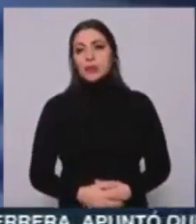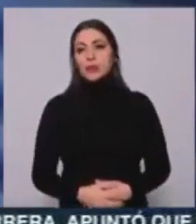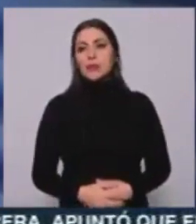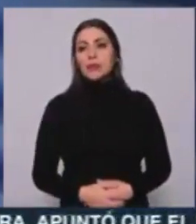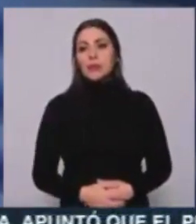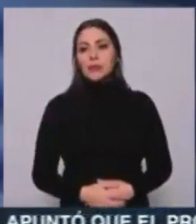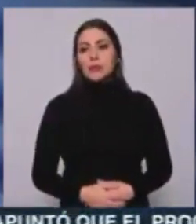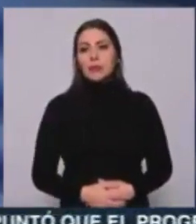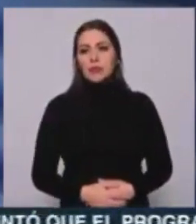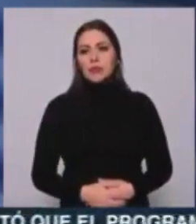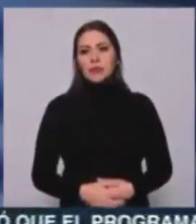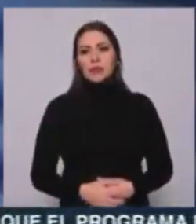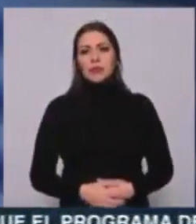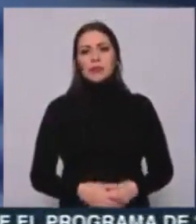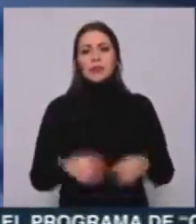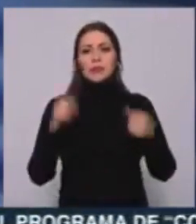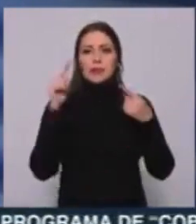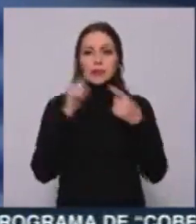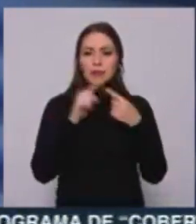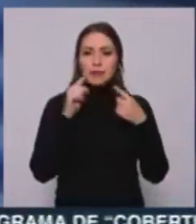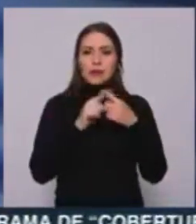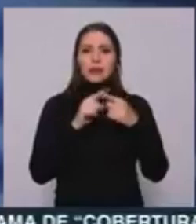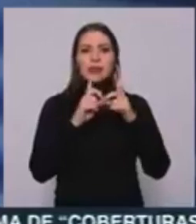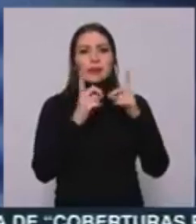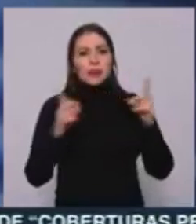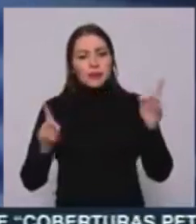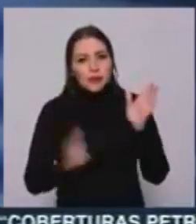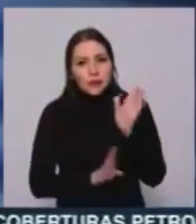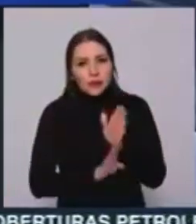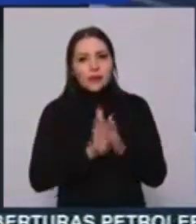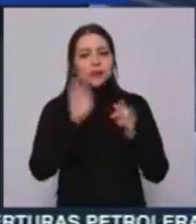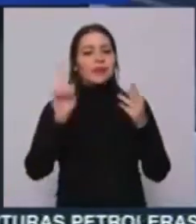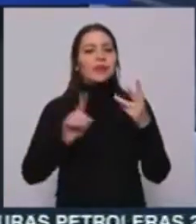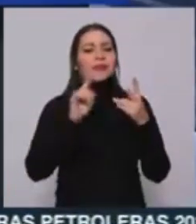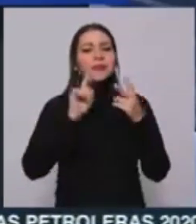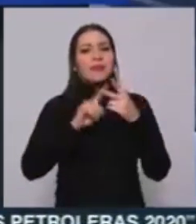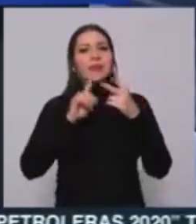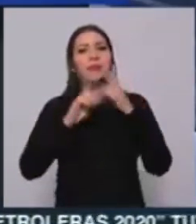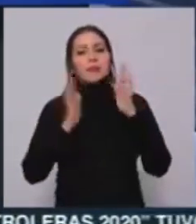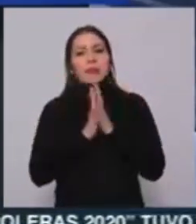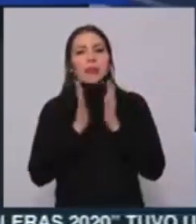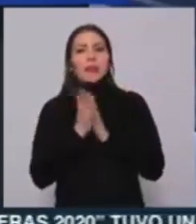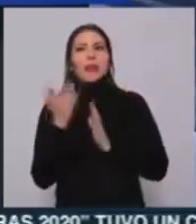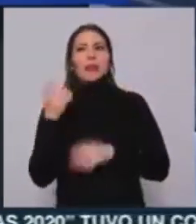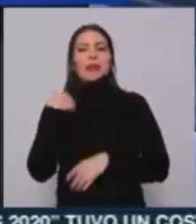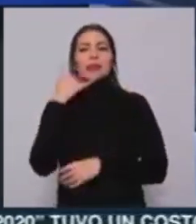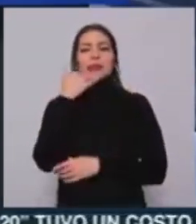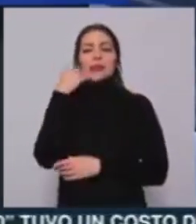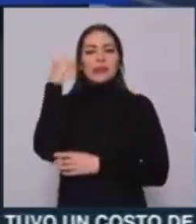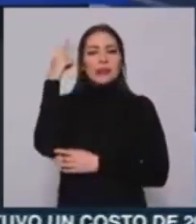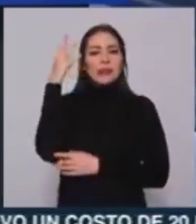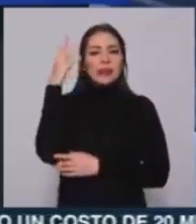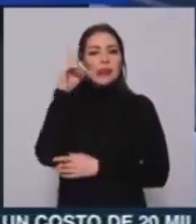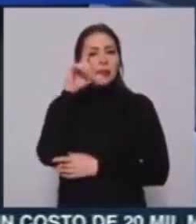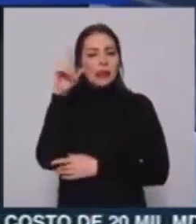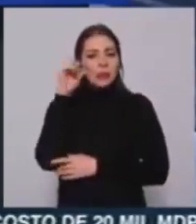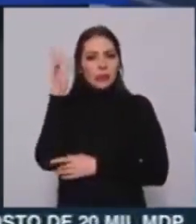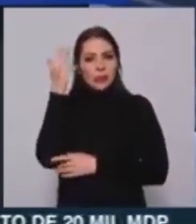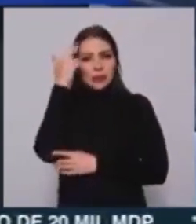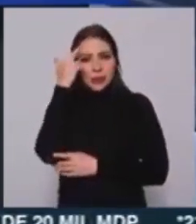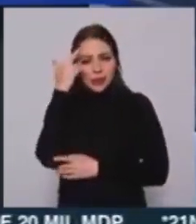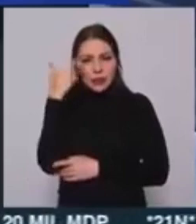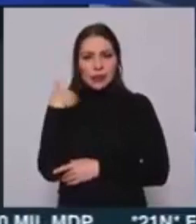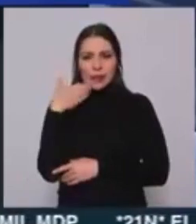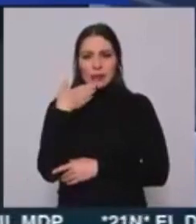la democracia, el desarrollo, bueno, ya me voy a acordar bien, sé bien los 4 ejes, pero la idea es que funcionen